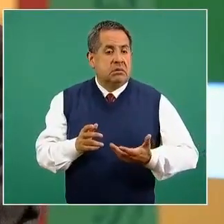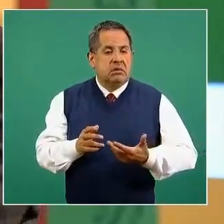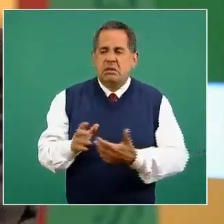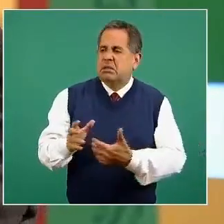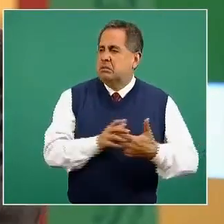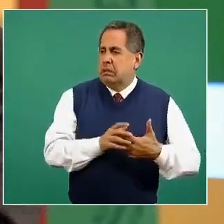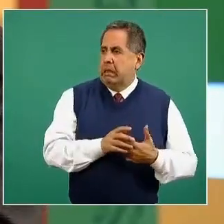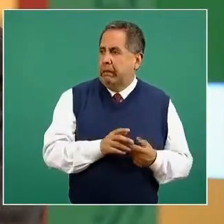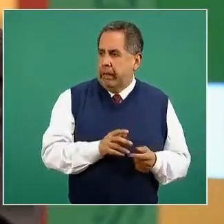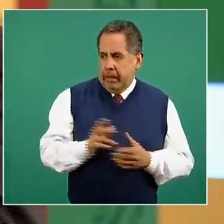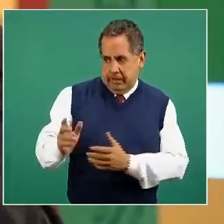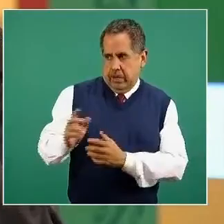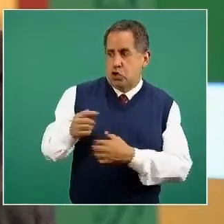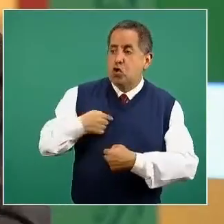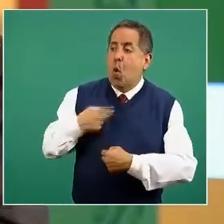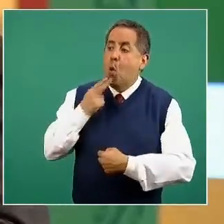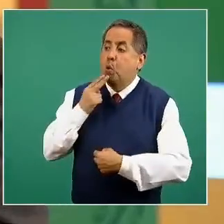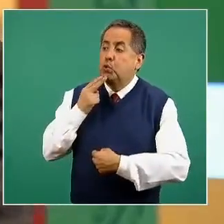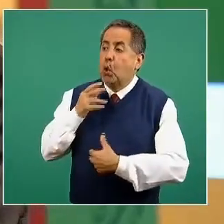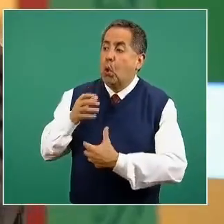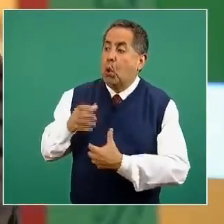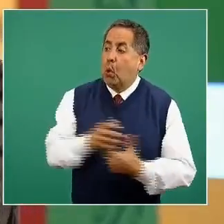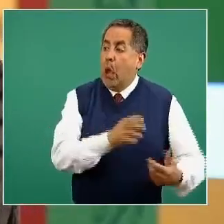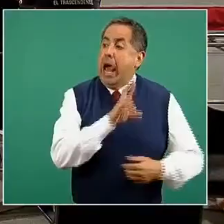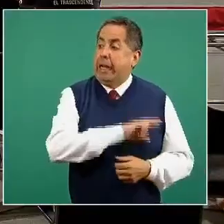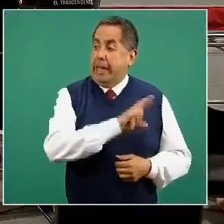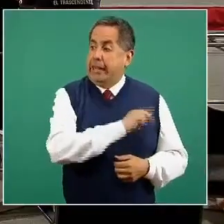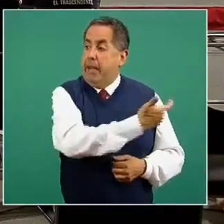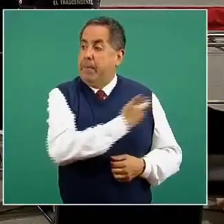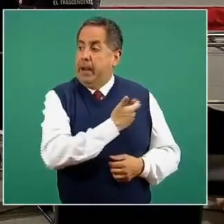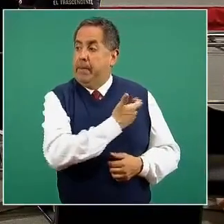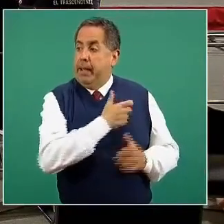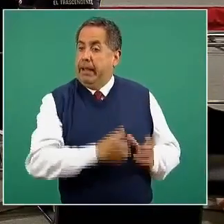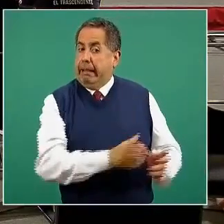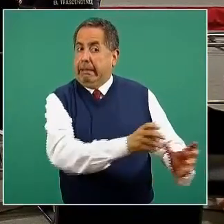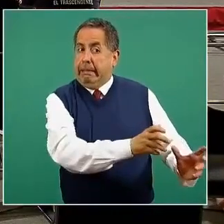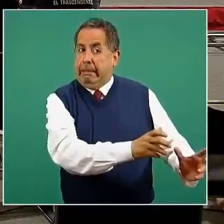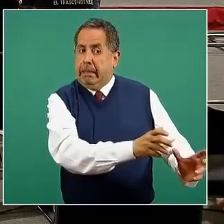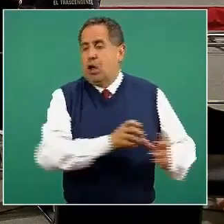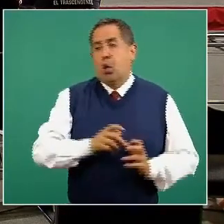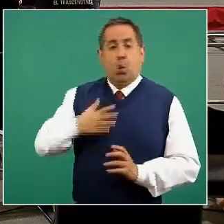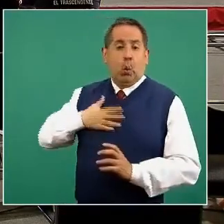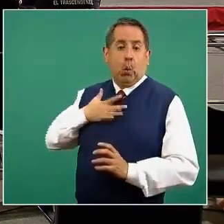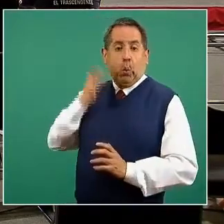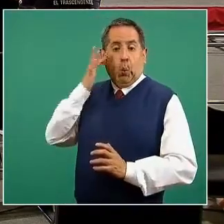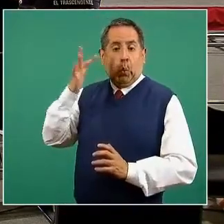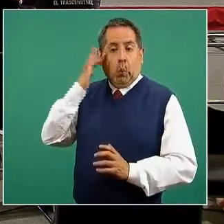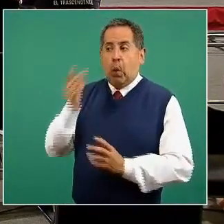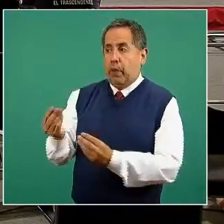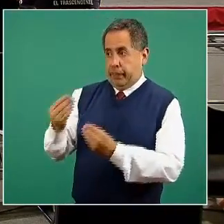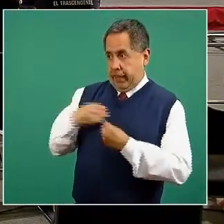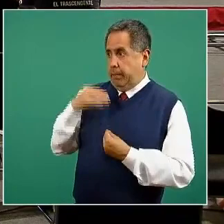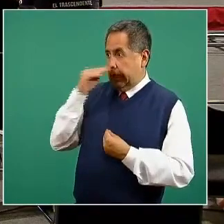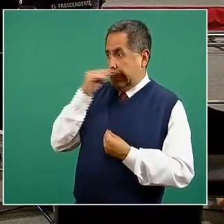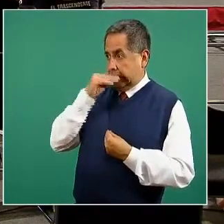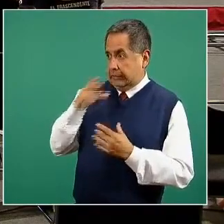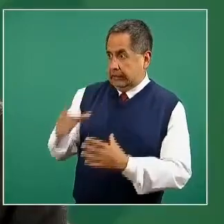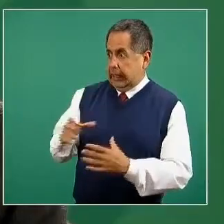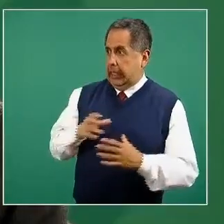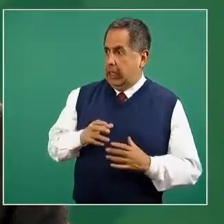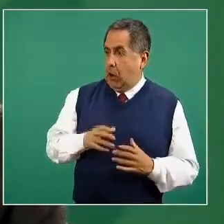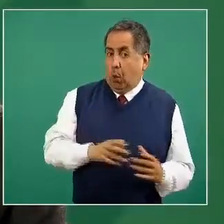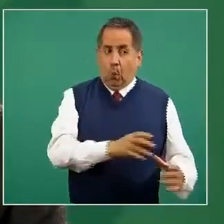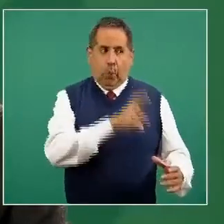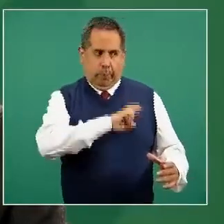rentan tanques y a su vez los arriendan a otras personas. Esta desafortunadamente es una práctica desde luego